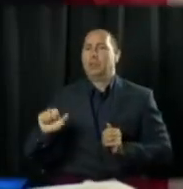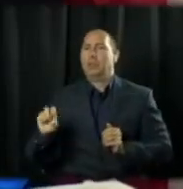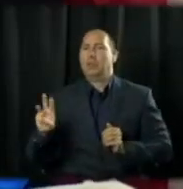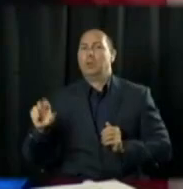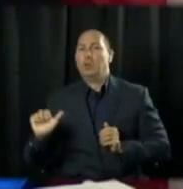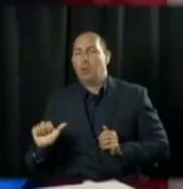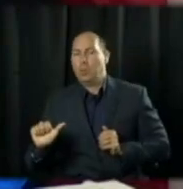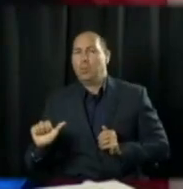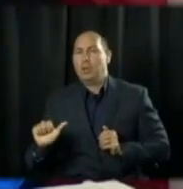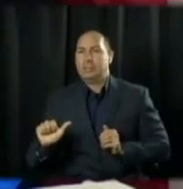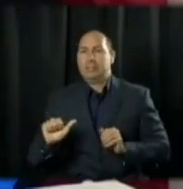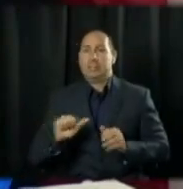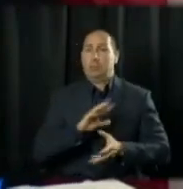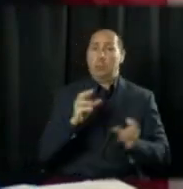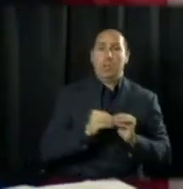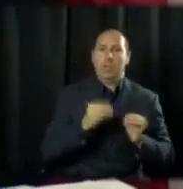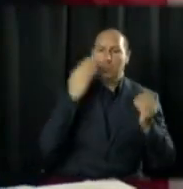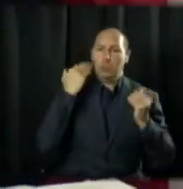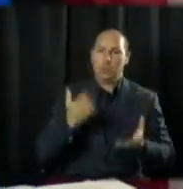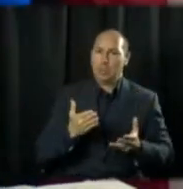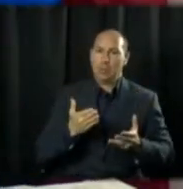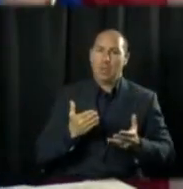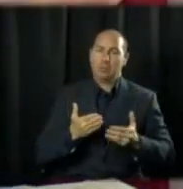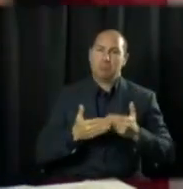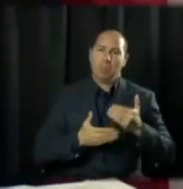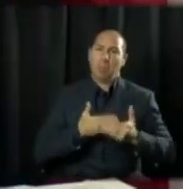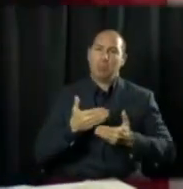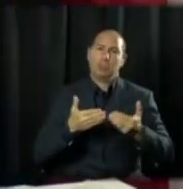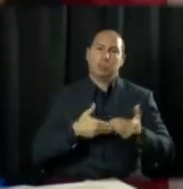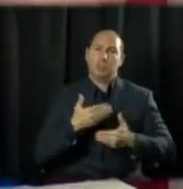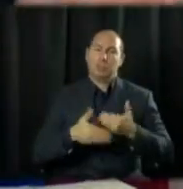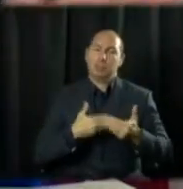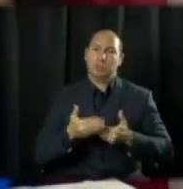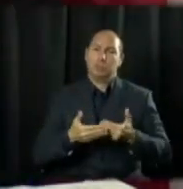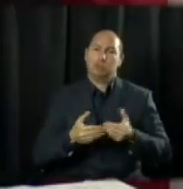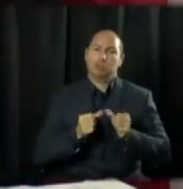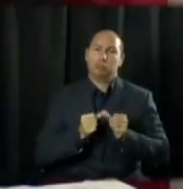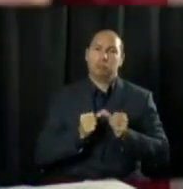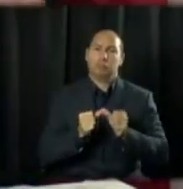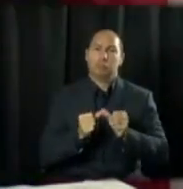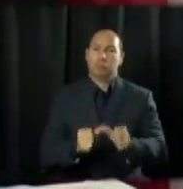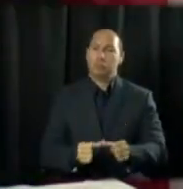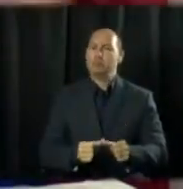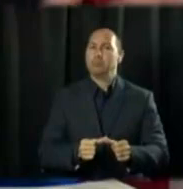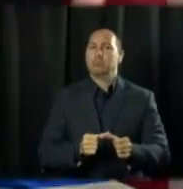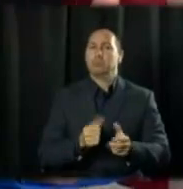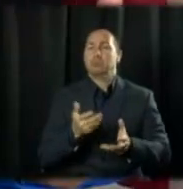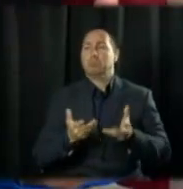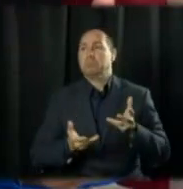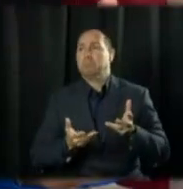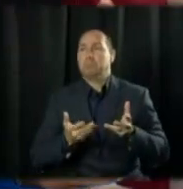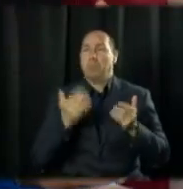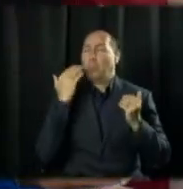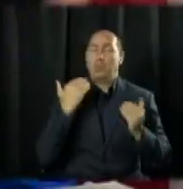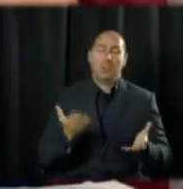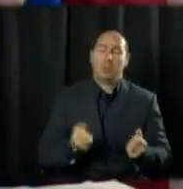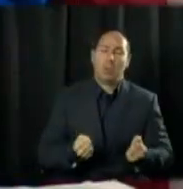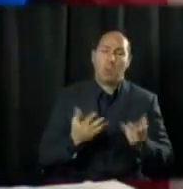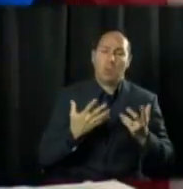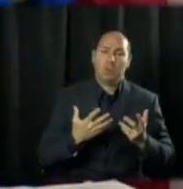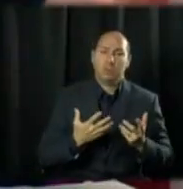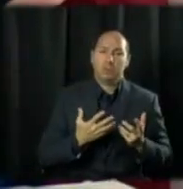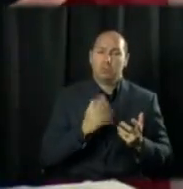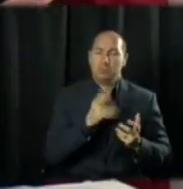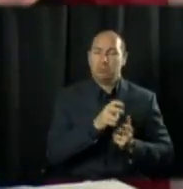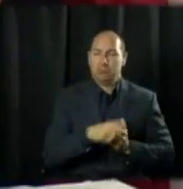números finales porque el proceso no ha terminado todavía, pero escogemos un número, quizás 1,000 o más pasarán